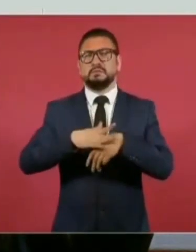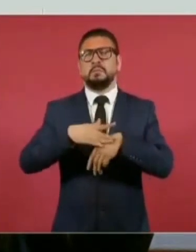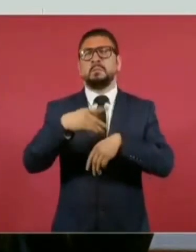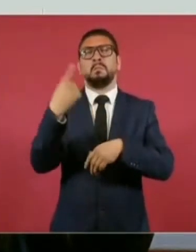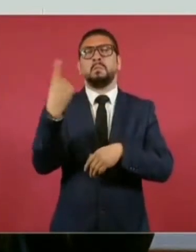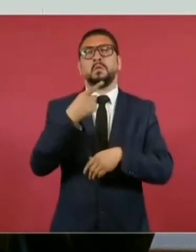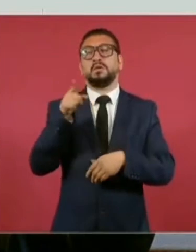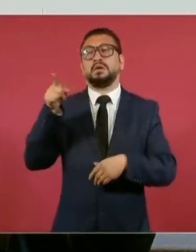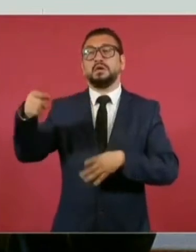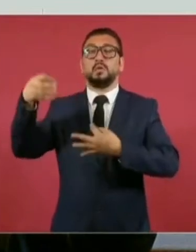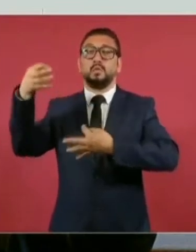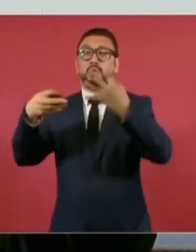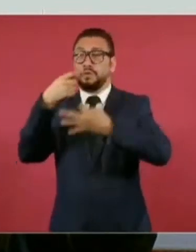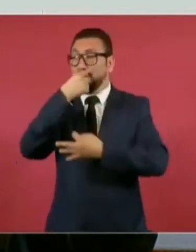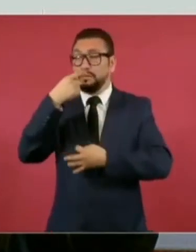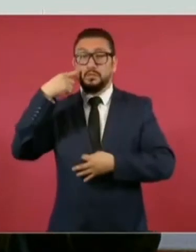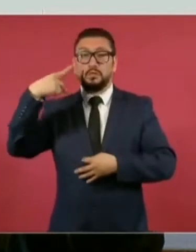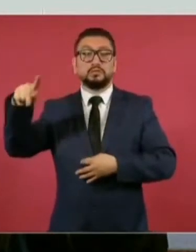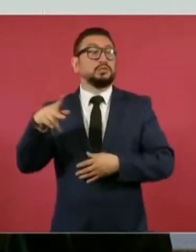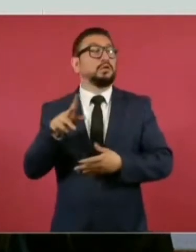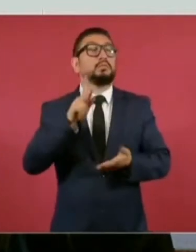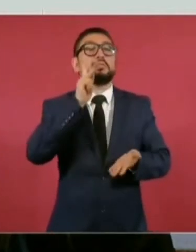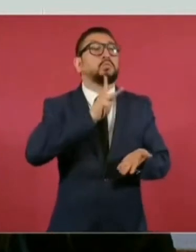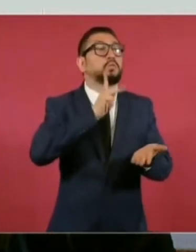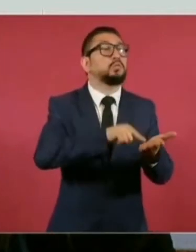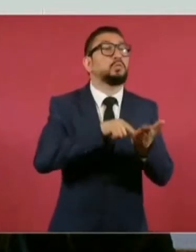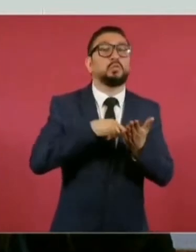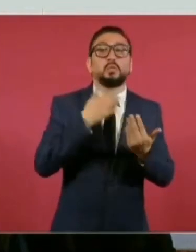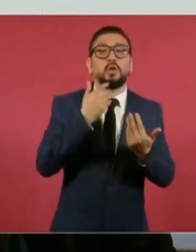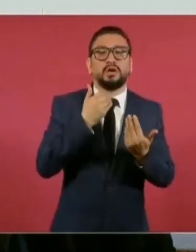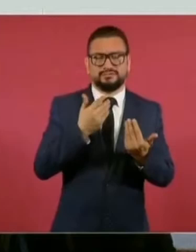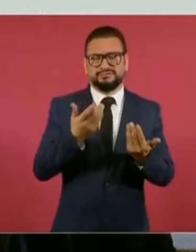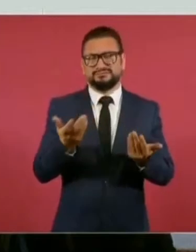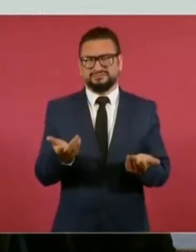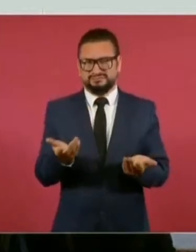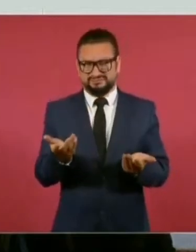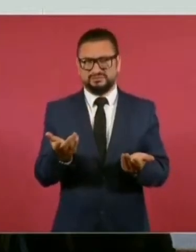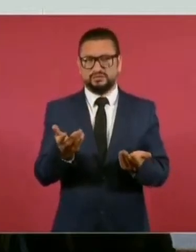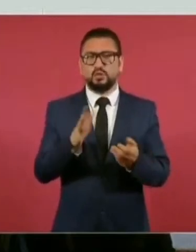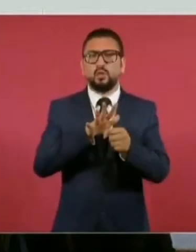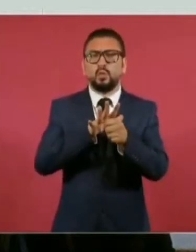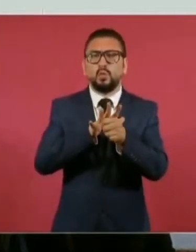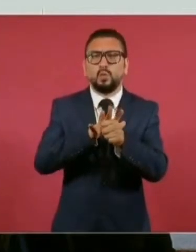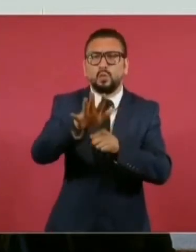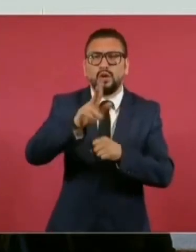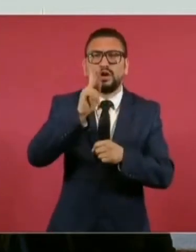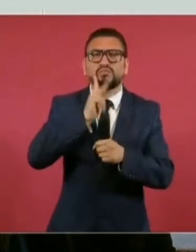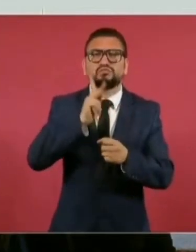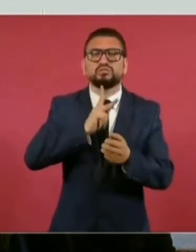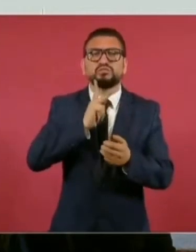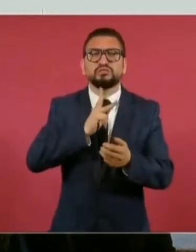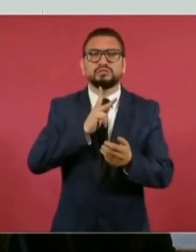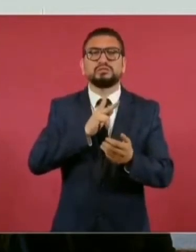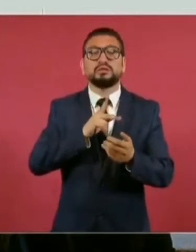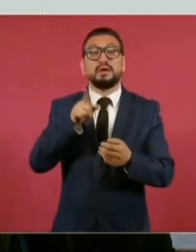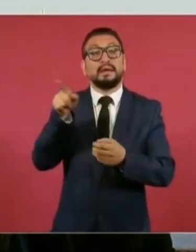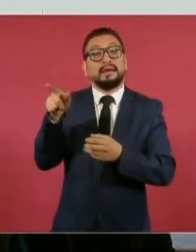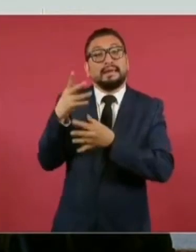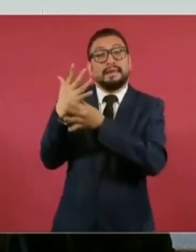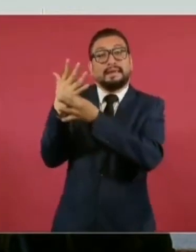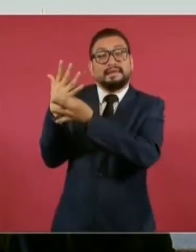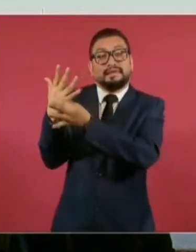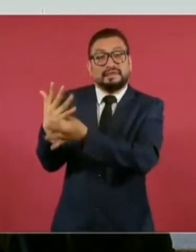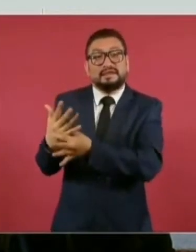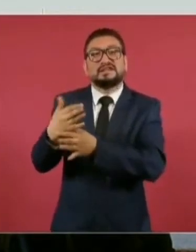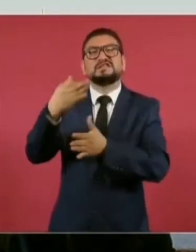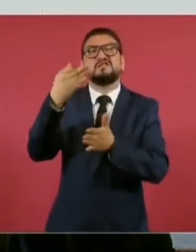su consideración faltaron pruebas. ¿Y cuál fue la prueba a la que, según este